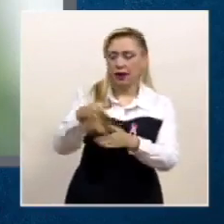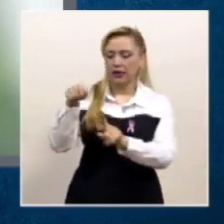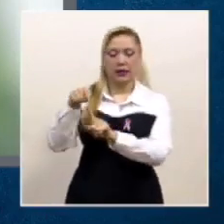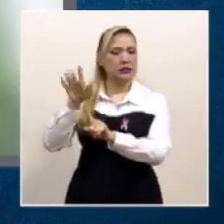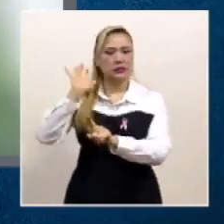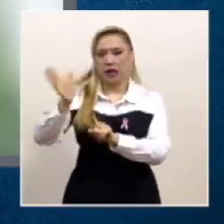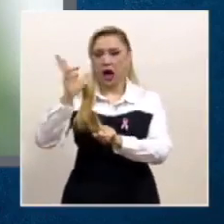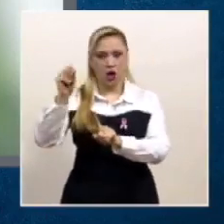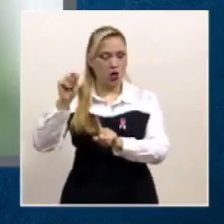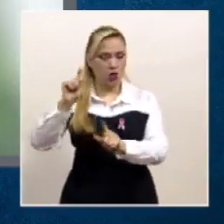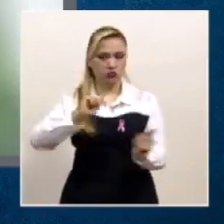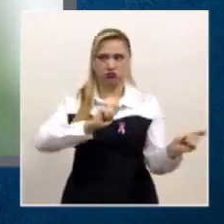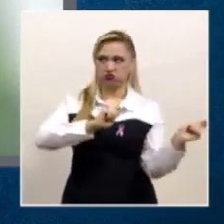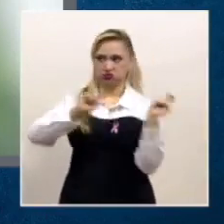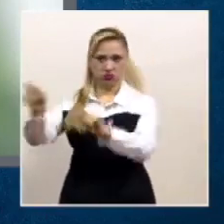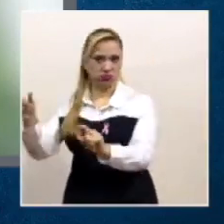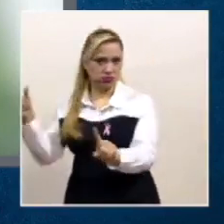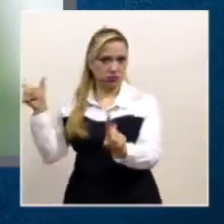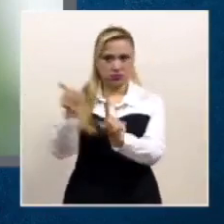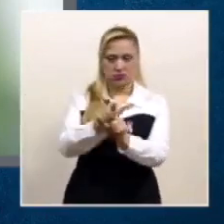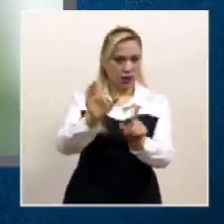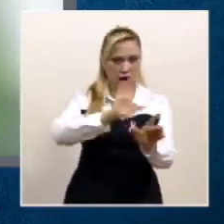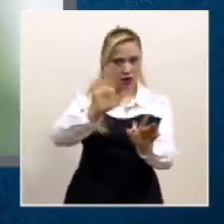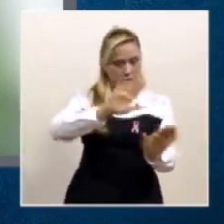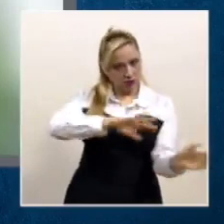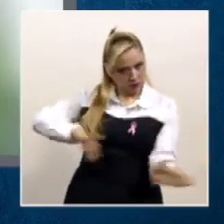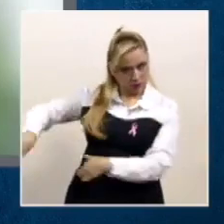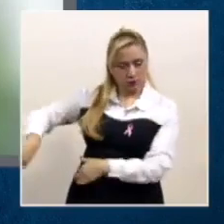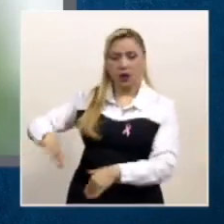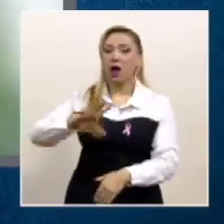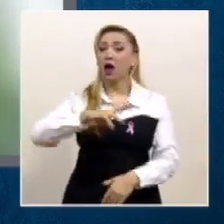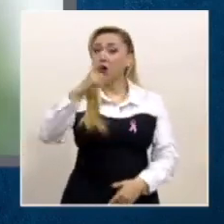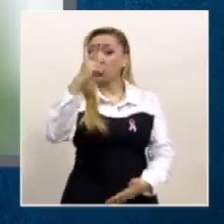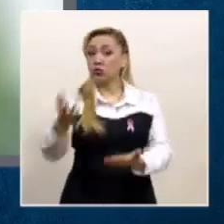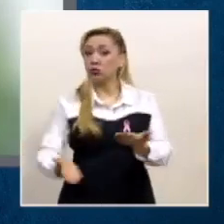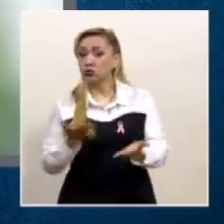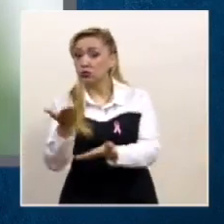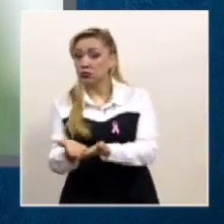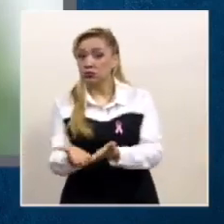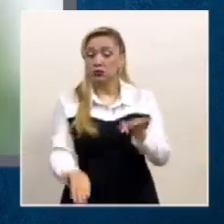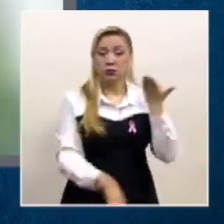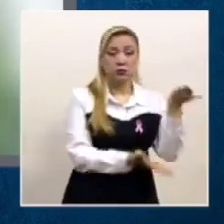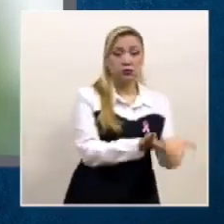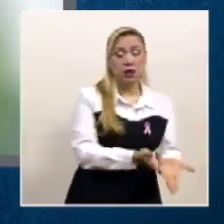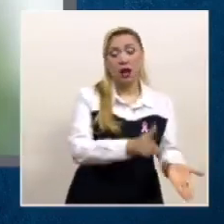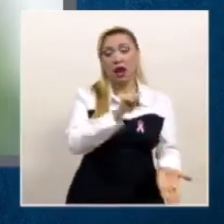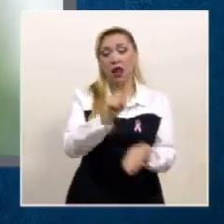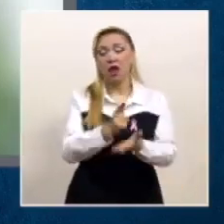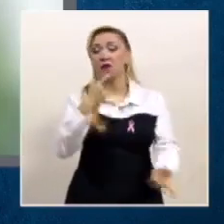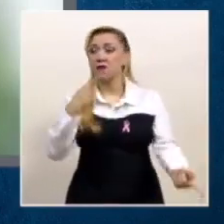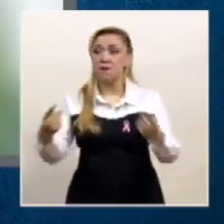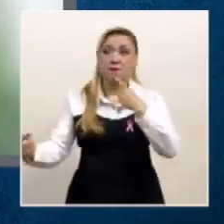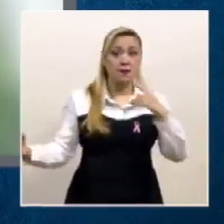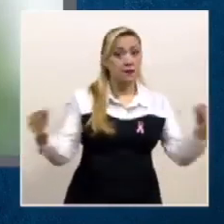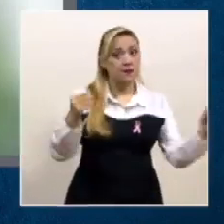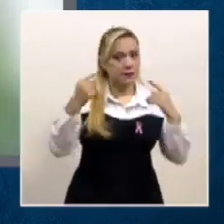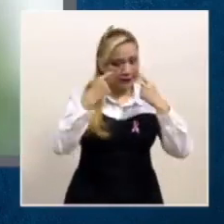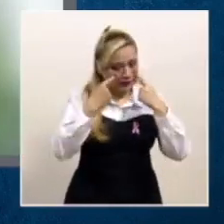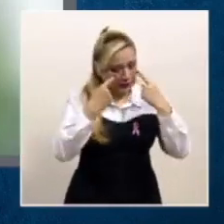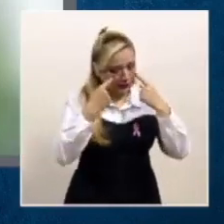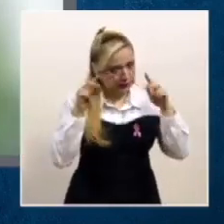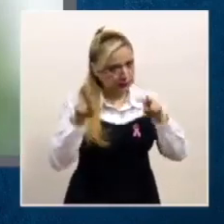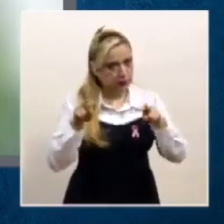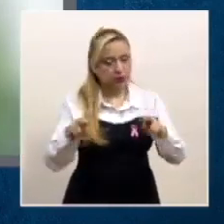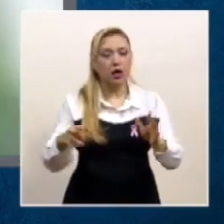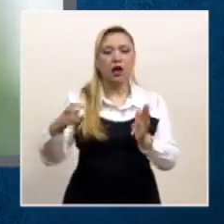el tema de la interdicción. Actualmente hay dos iniciativas de ley que están discutiendo, hay que darle un seguimiento a ella, una que reforma